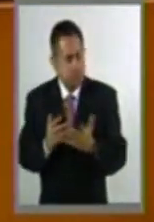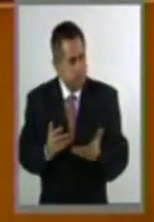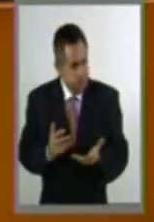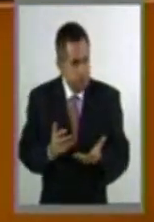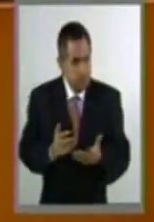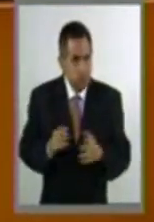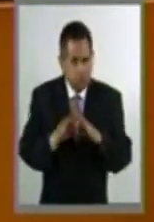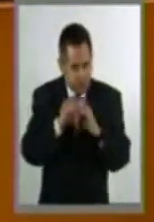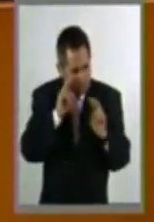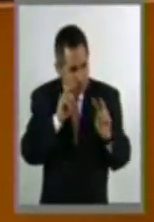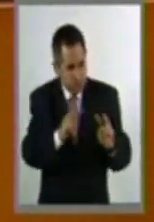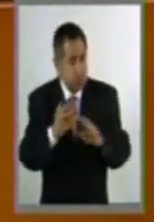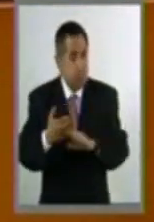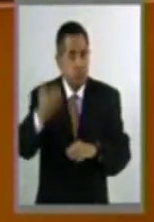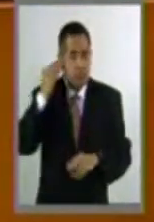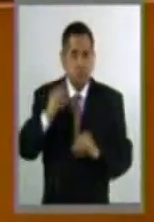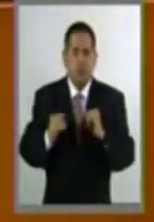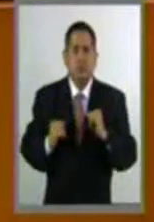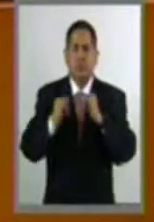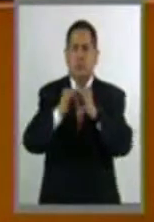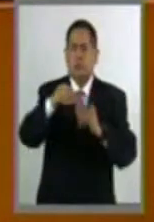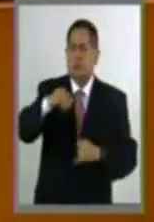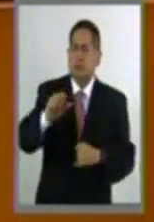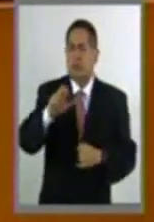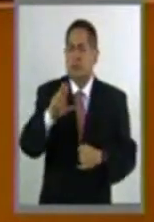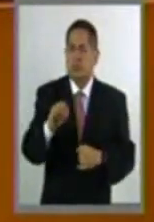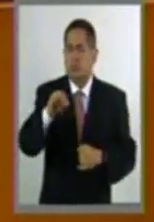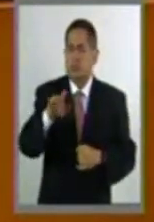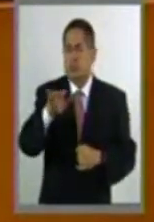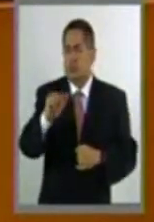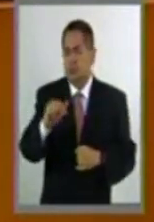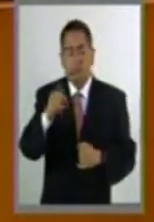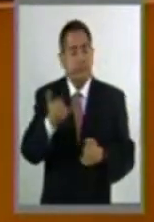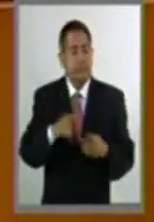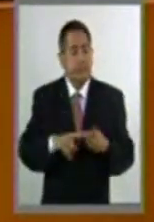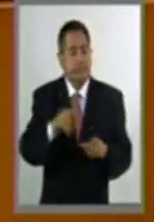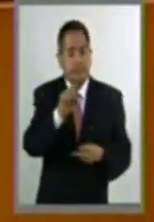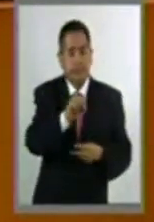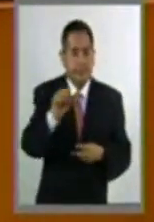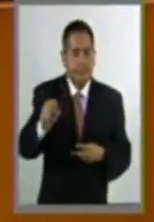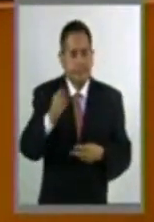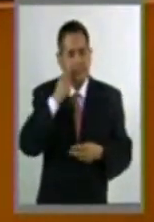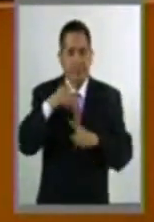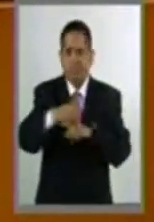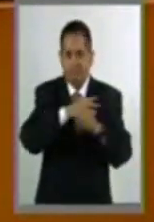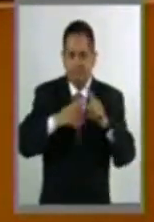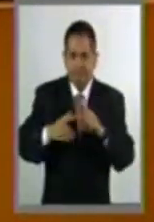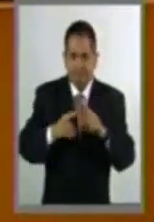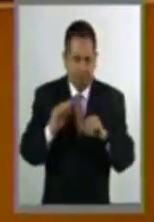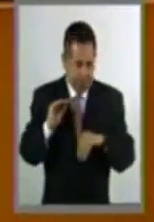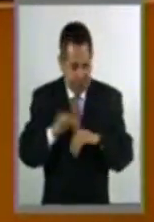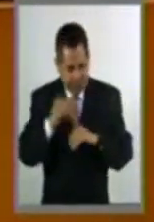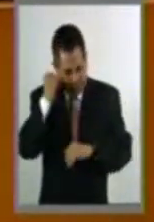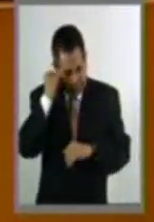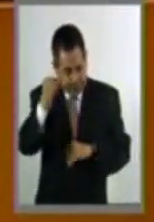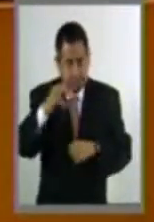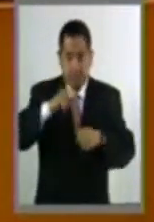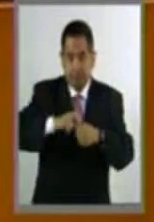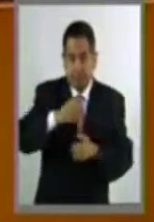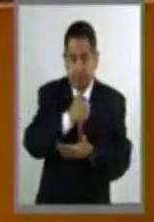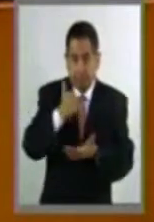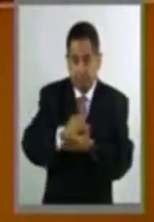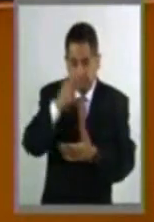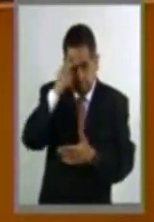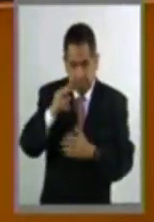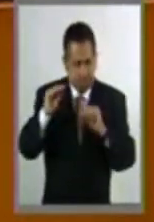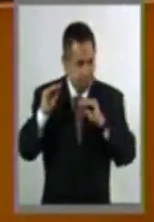se encuentra en la iniciativa del Instituto Mario Molina y de la Secretaría de Medio Ambiente, mediante la cual se puso en marcha en la Ciudad de México